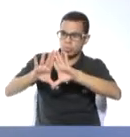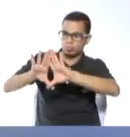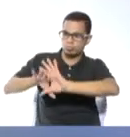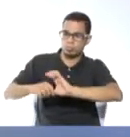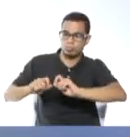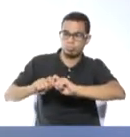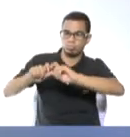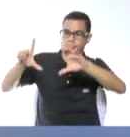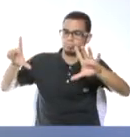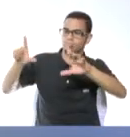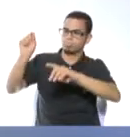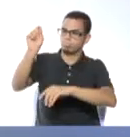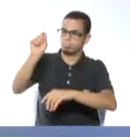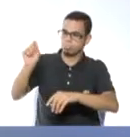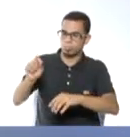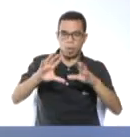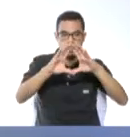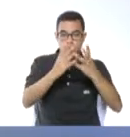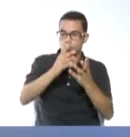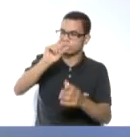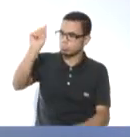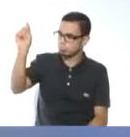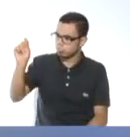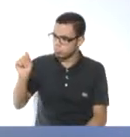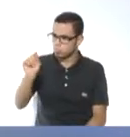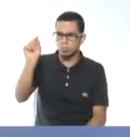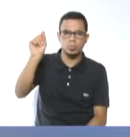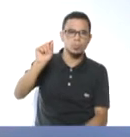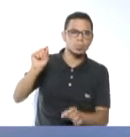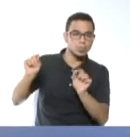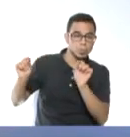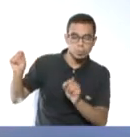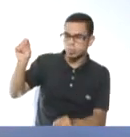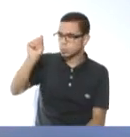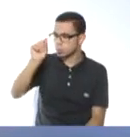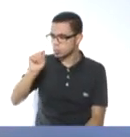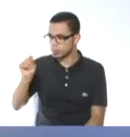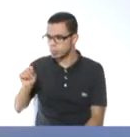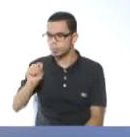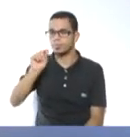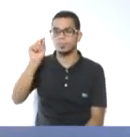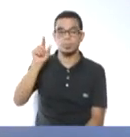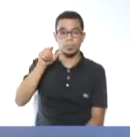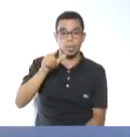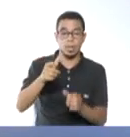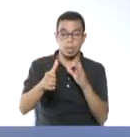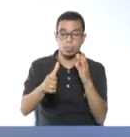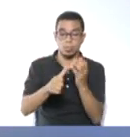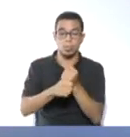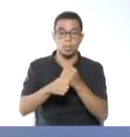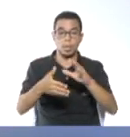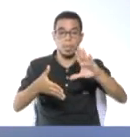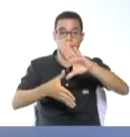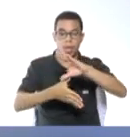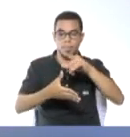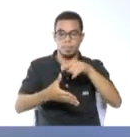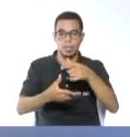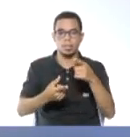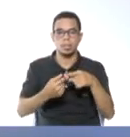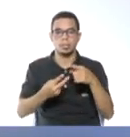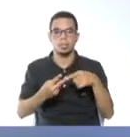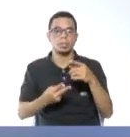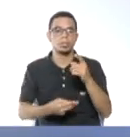que hay investigaciones como la que hizo Luis Ninamango en su libro Encubrimiento y Usurpación de América, donde refiere el Tratado de